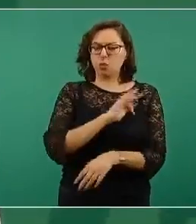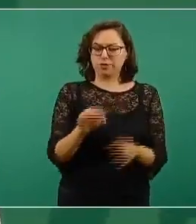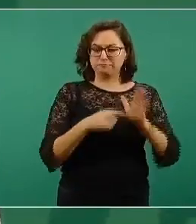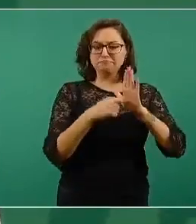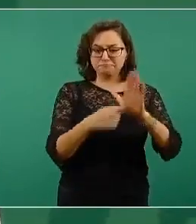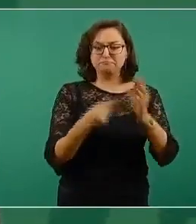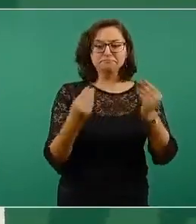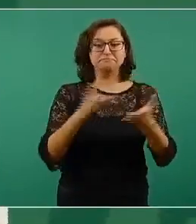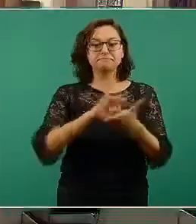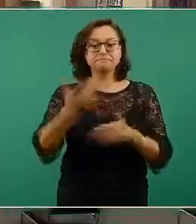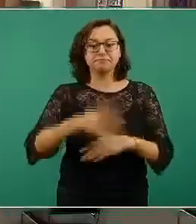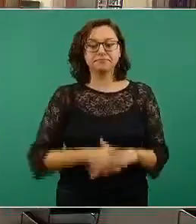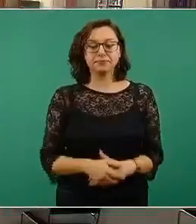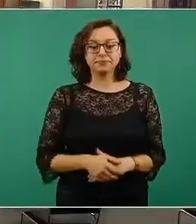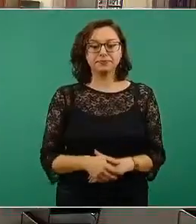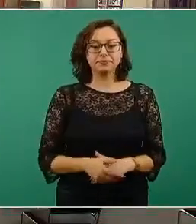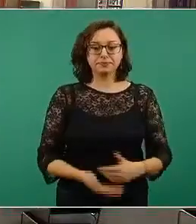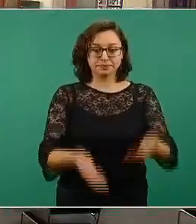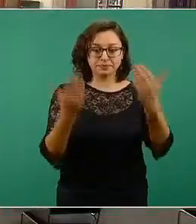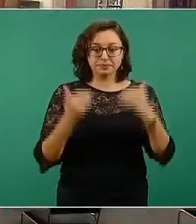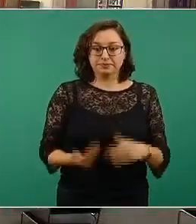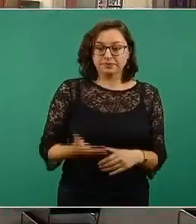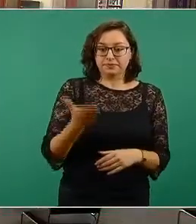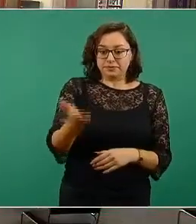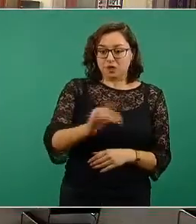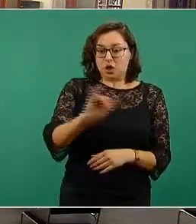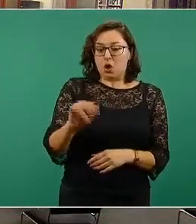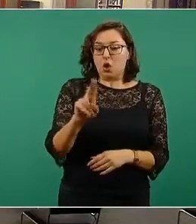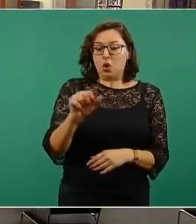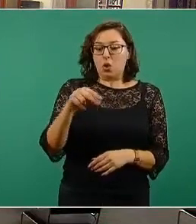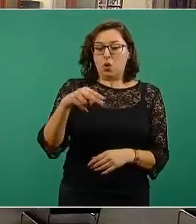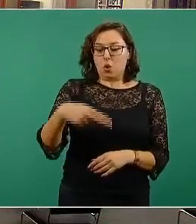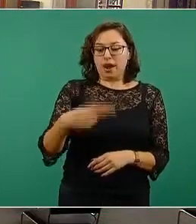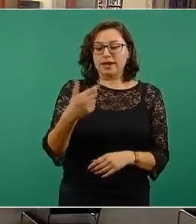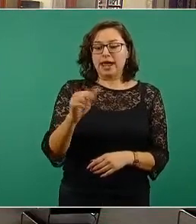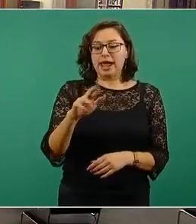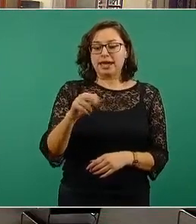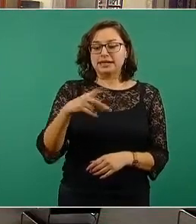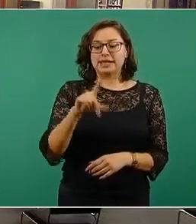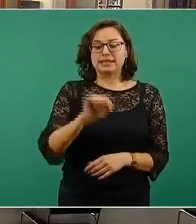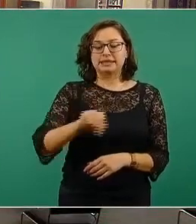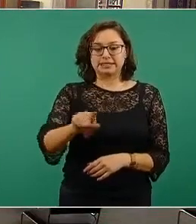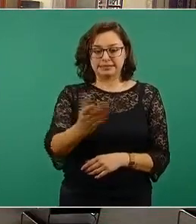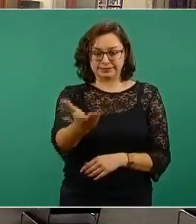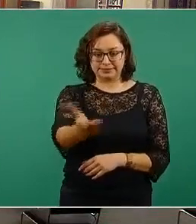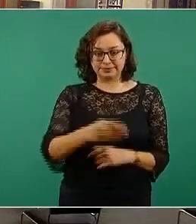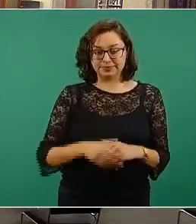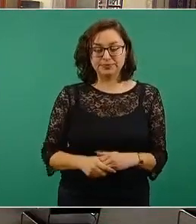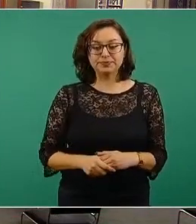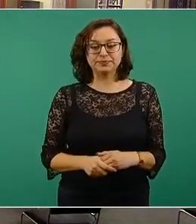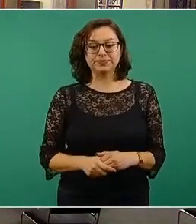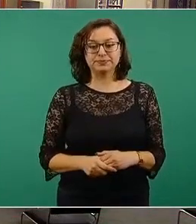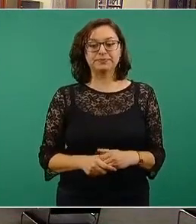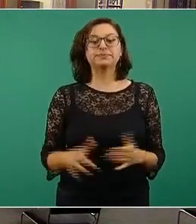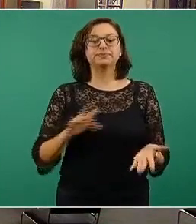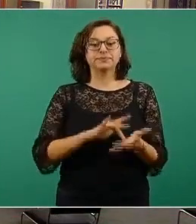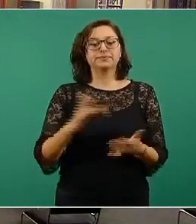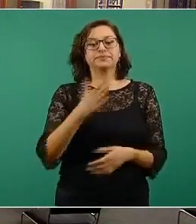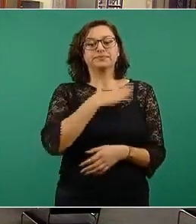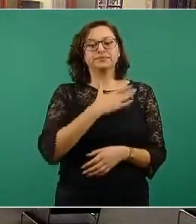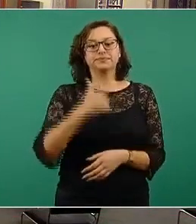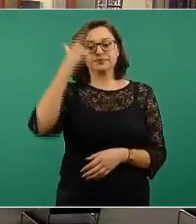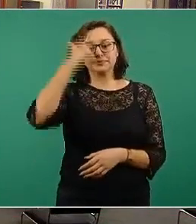Muchas gracias, Liliana. Juan Hernández, Grupo Basta, periódico Basta, Grupo Cantón. Gracias, muy buenas